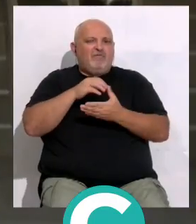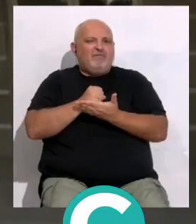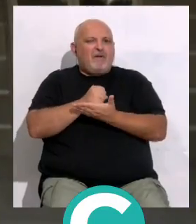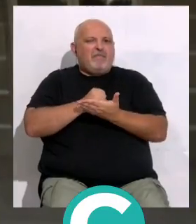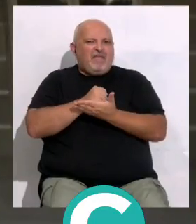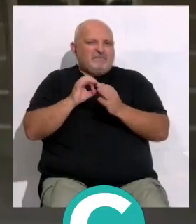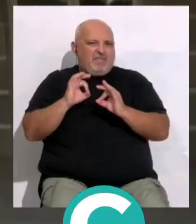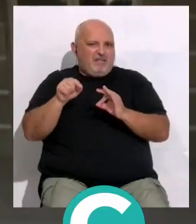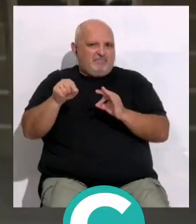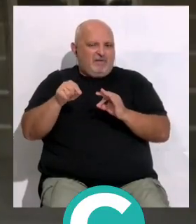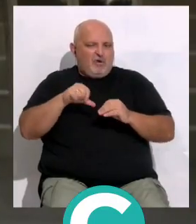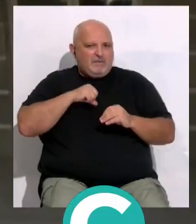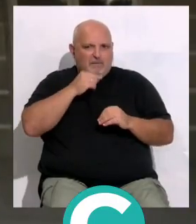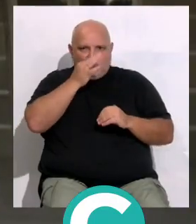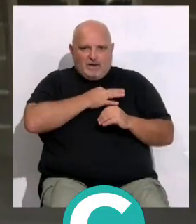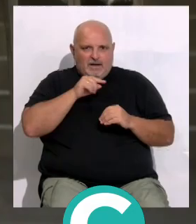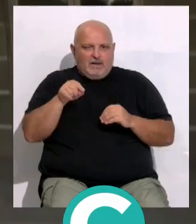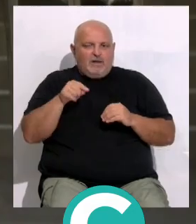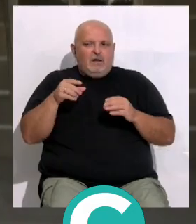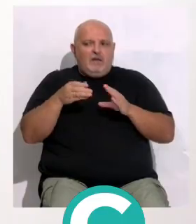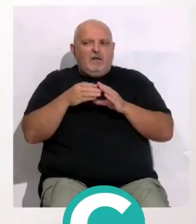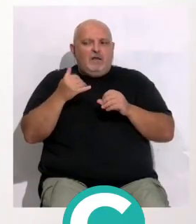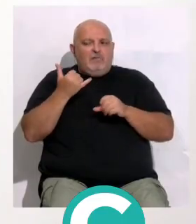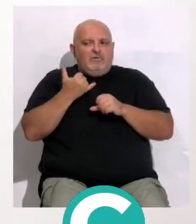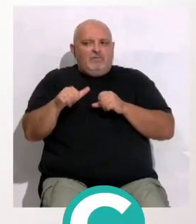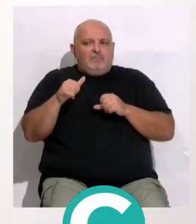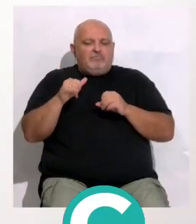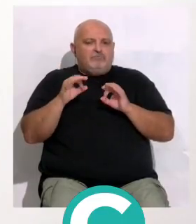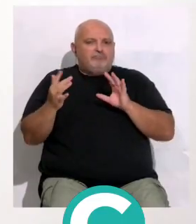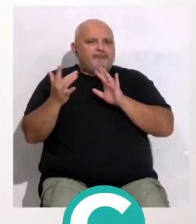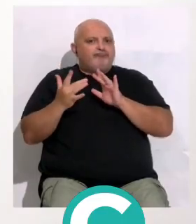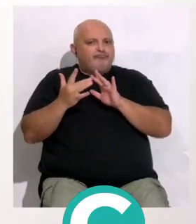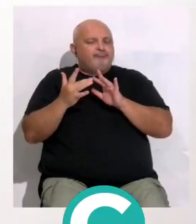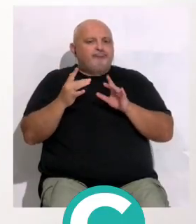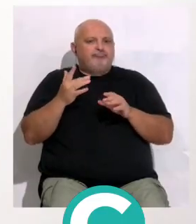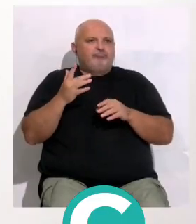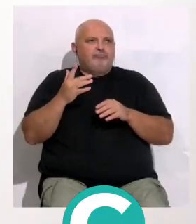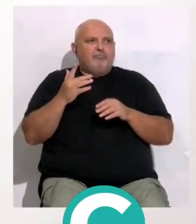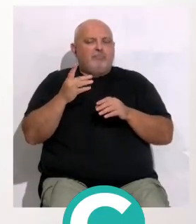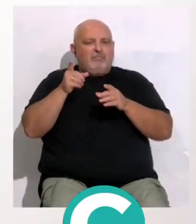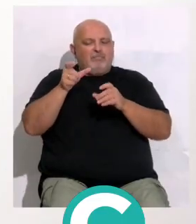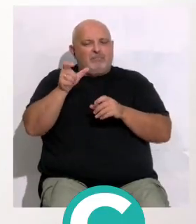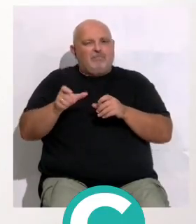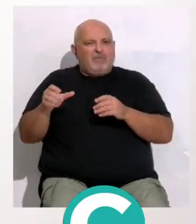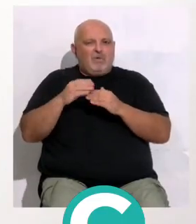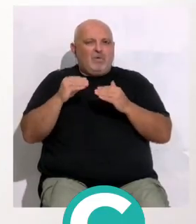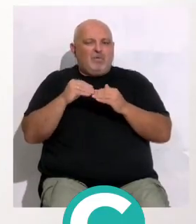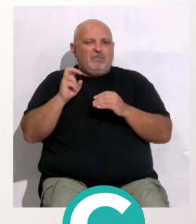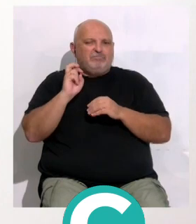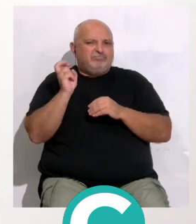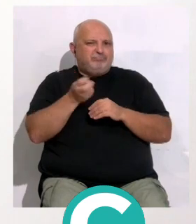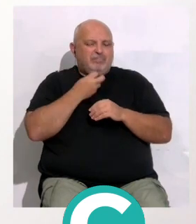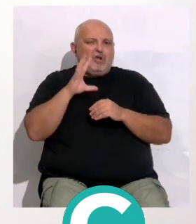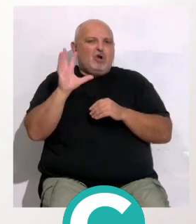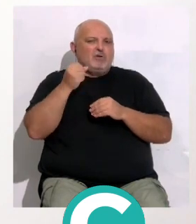Farmacología. Podemos hacer un equipo al final que, como hemos dicho antes, aborda al paciente de diferentes aspectos y al